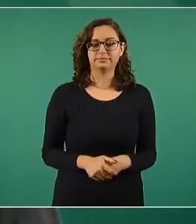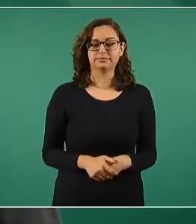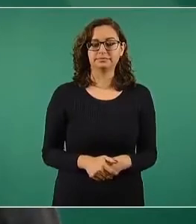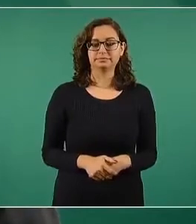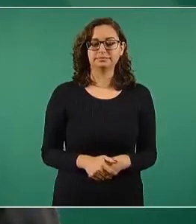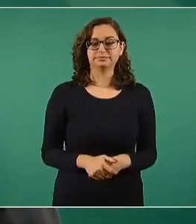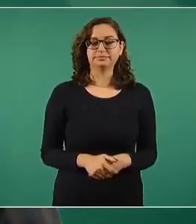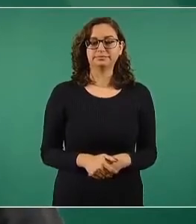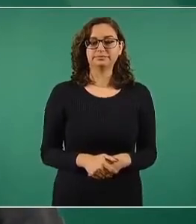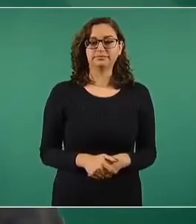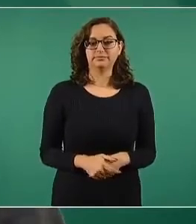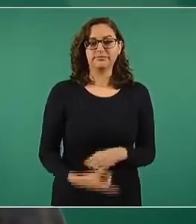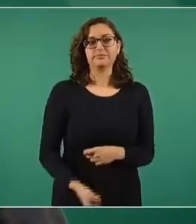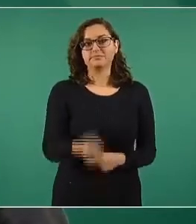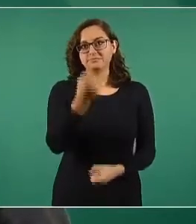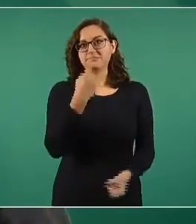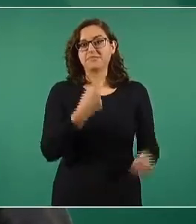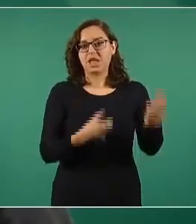Decían algunos,